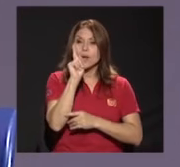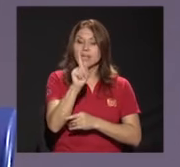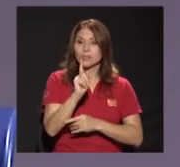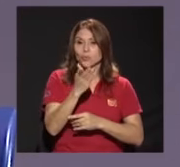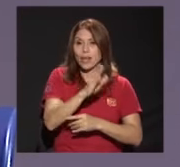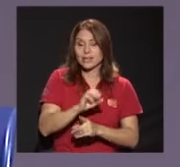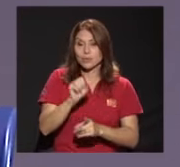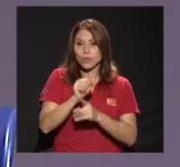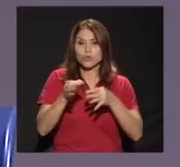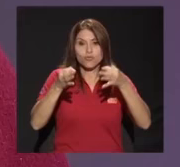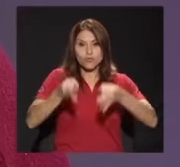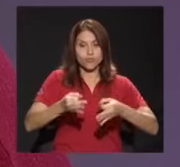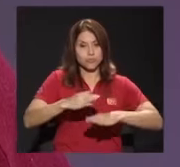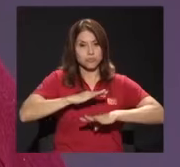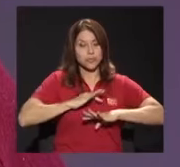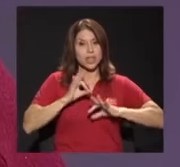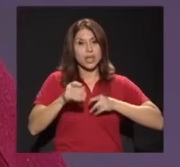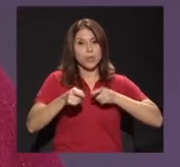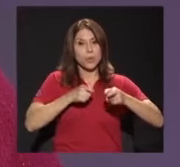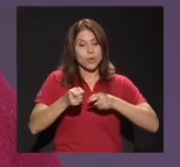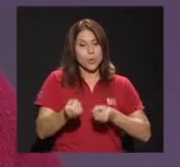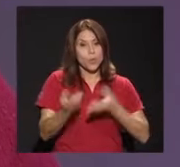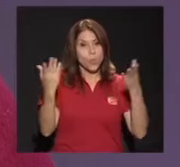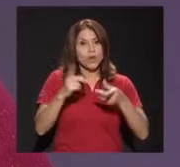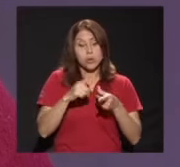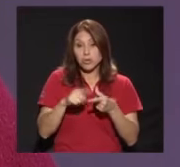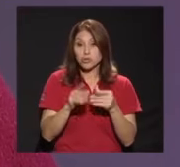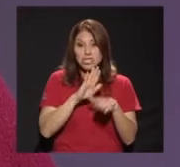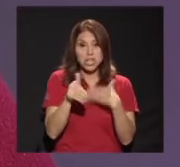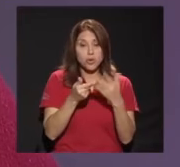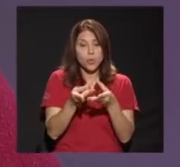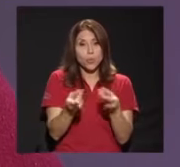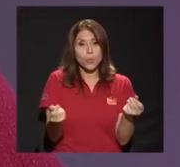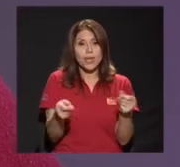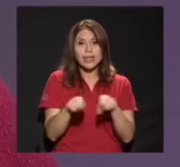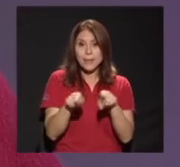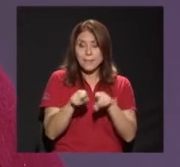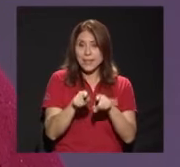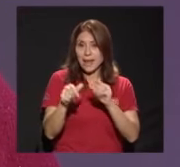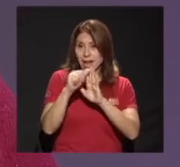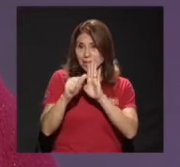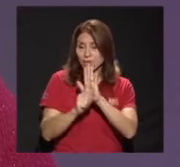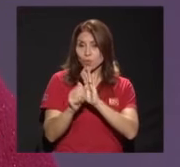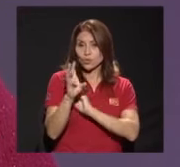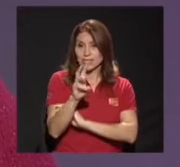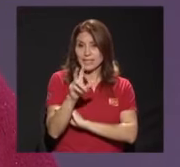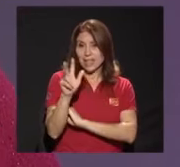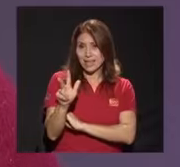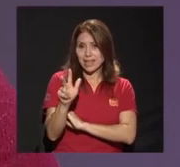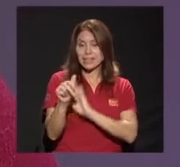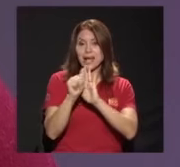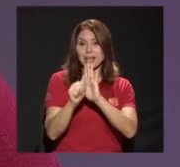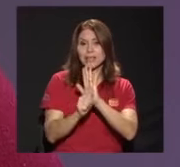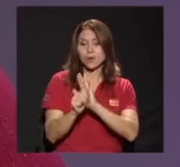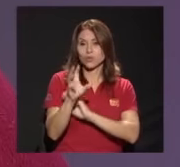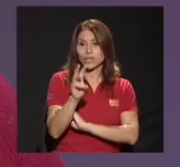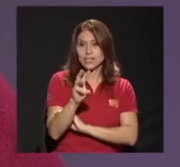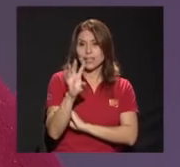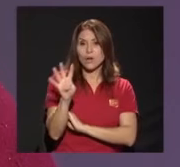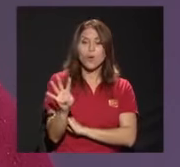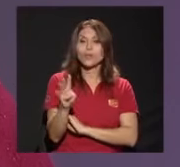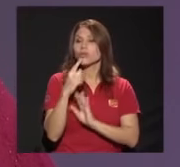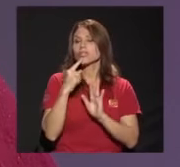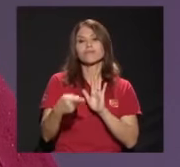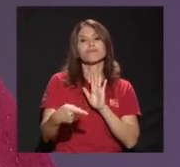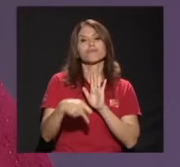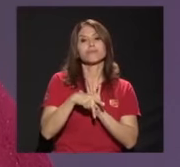ya no hay aguas privadas. Por otro lado, en el artículo 63 y 64 está una prohibición expresa de vender las